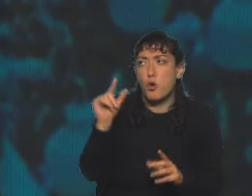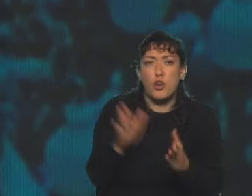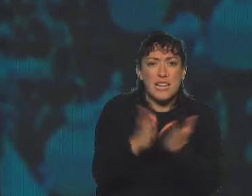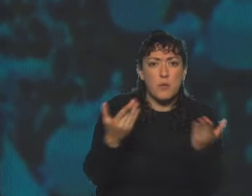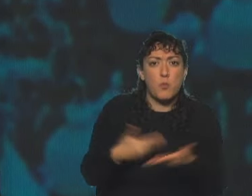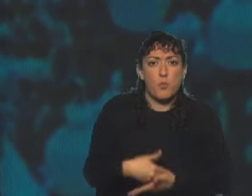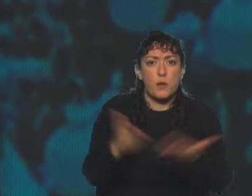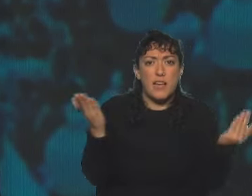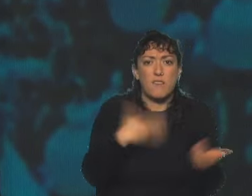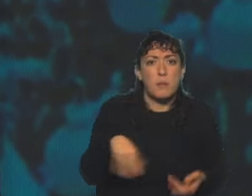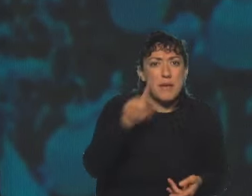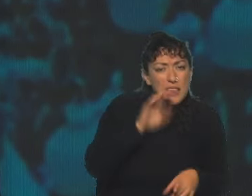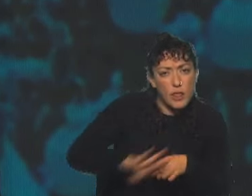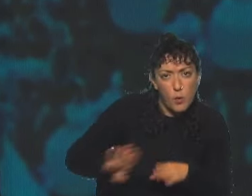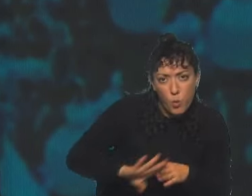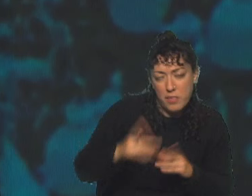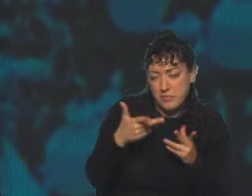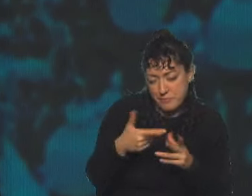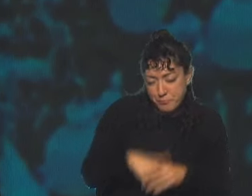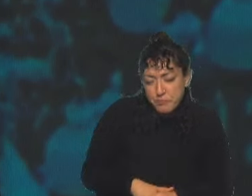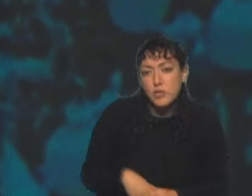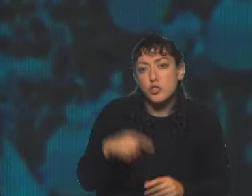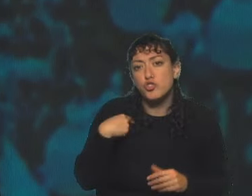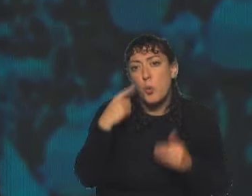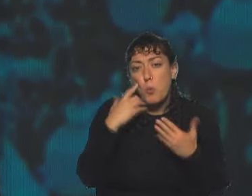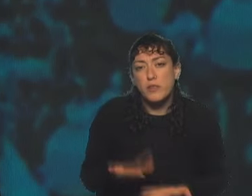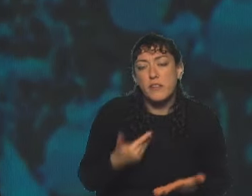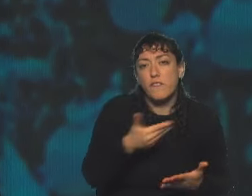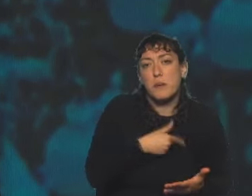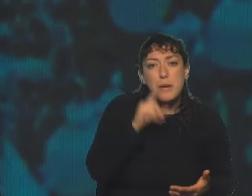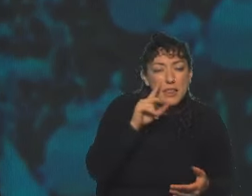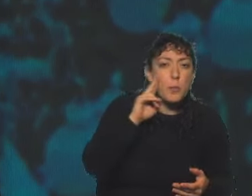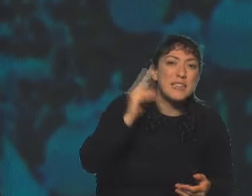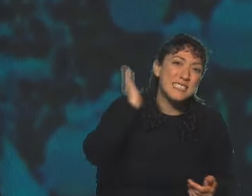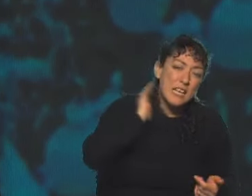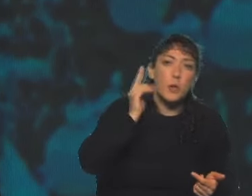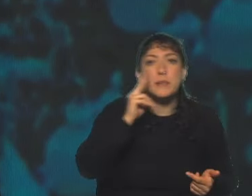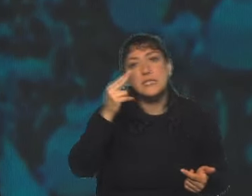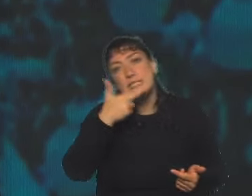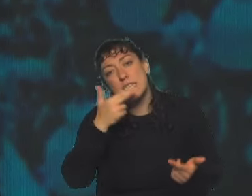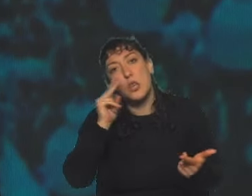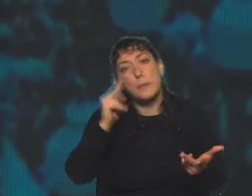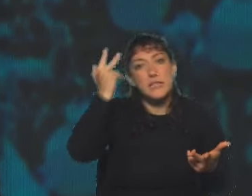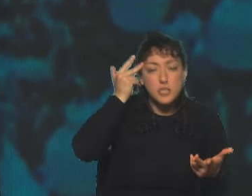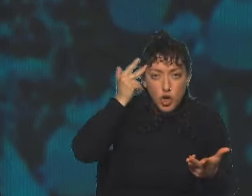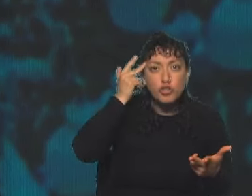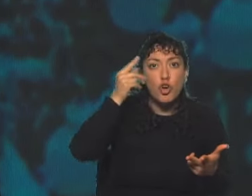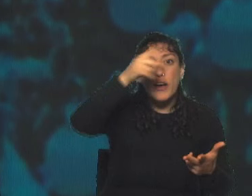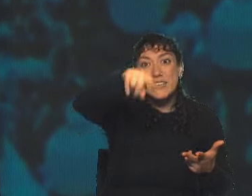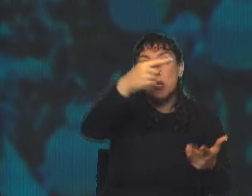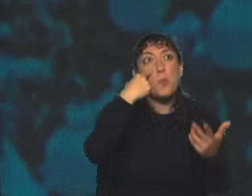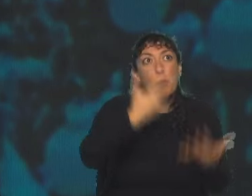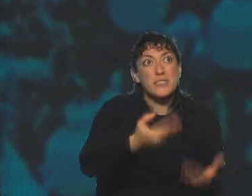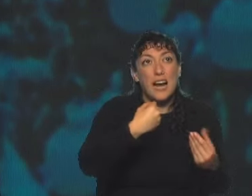El Fondo Monetario y la Deuda, donde, claro, ahí muestro los informes del fondo, 2016, 2017, 2018, donde mostraban que la